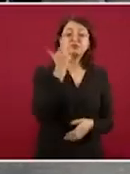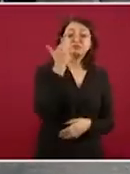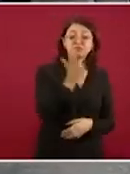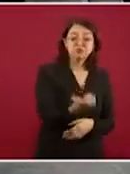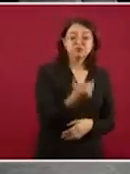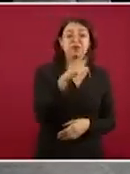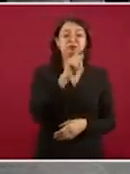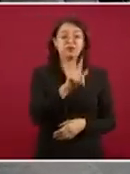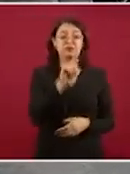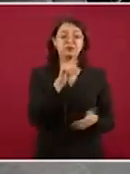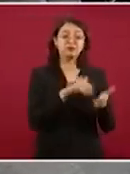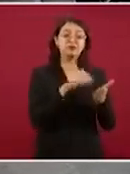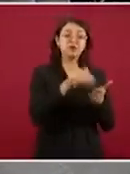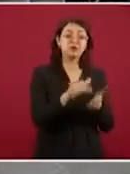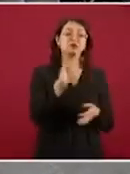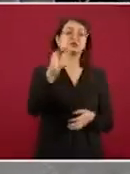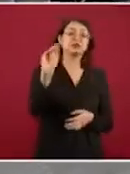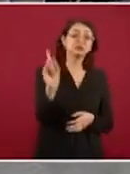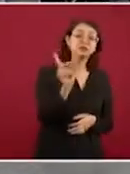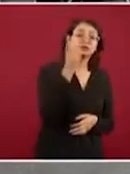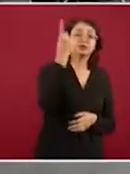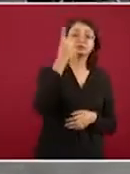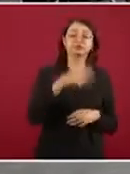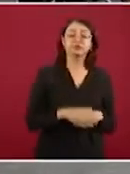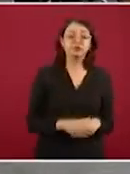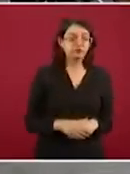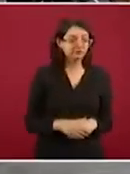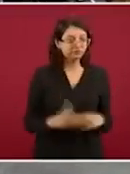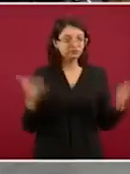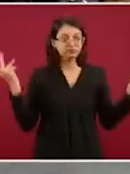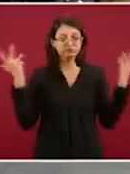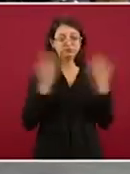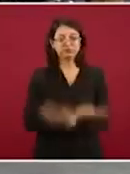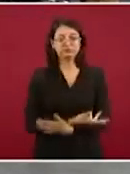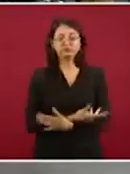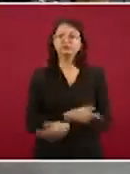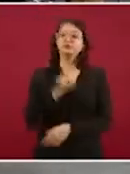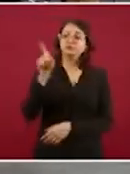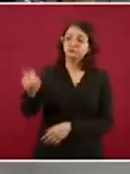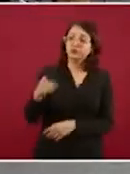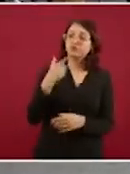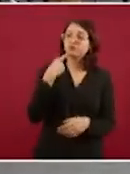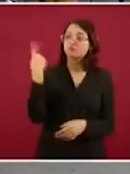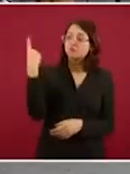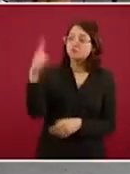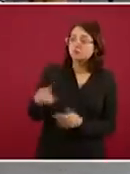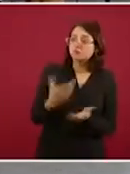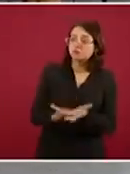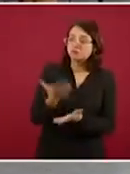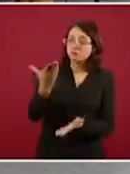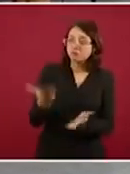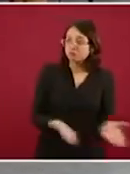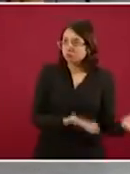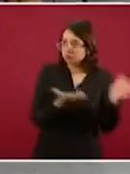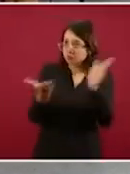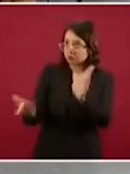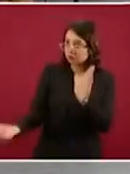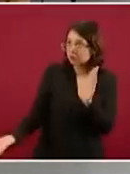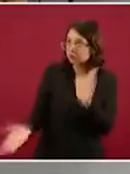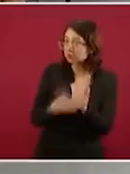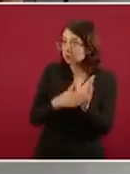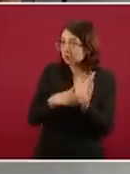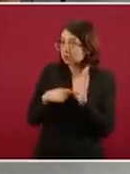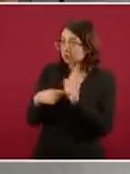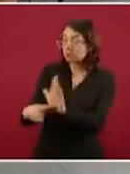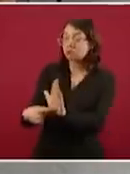70 millones de dólares, se presenta la denuncia, pasa el tiempo, de ahora